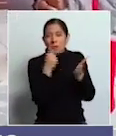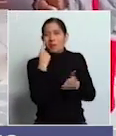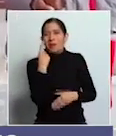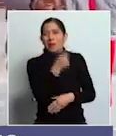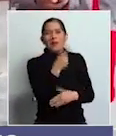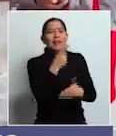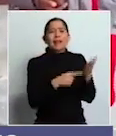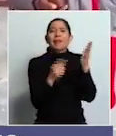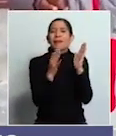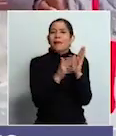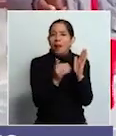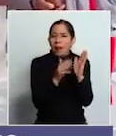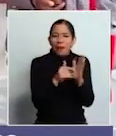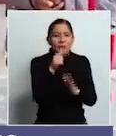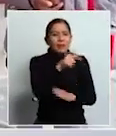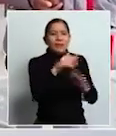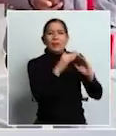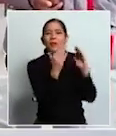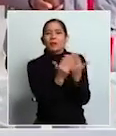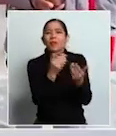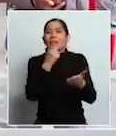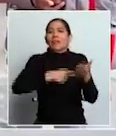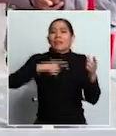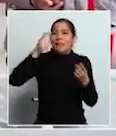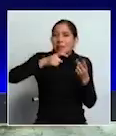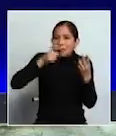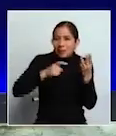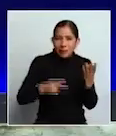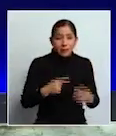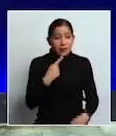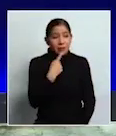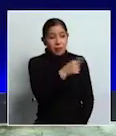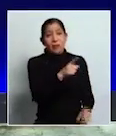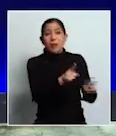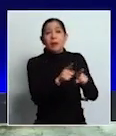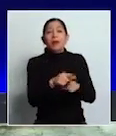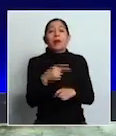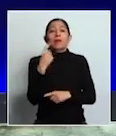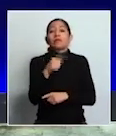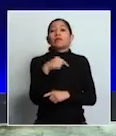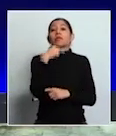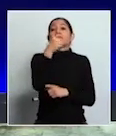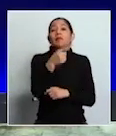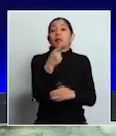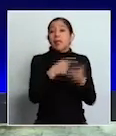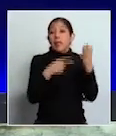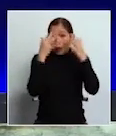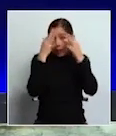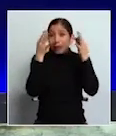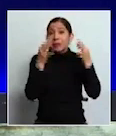necesita en los establecimientos educativos, pero además estas medidas que se estarán asumiendo en caso de no ser